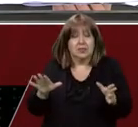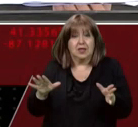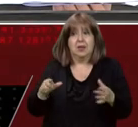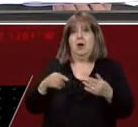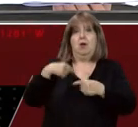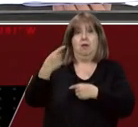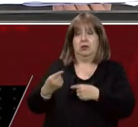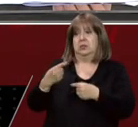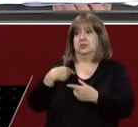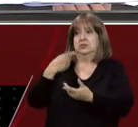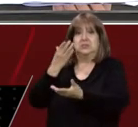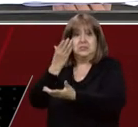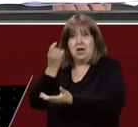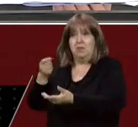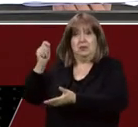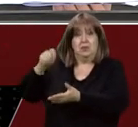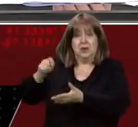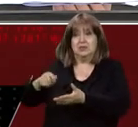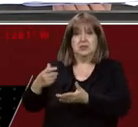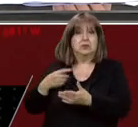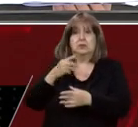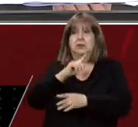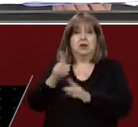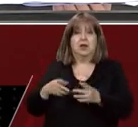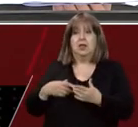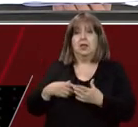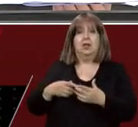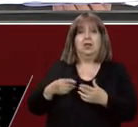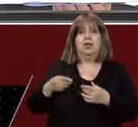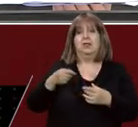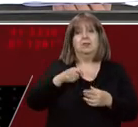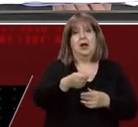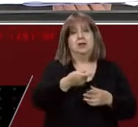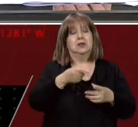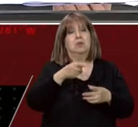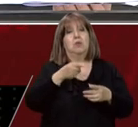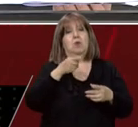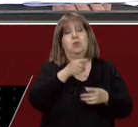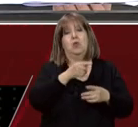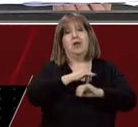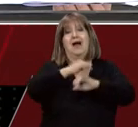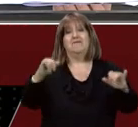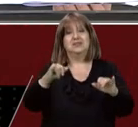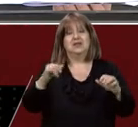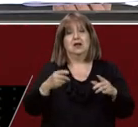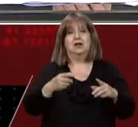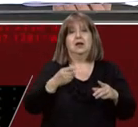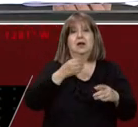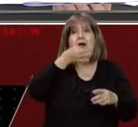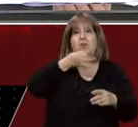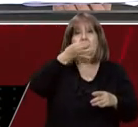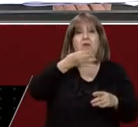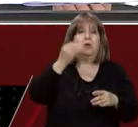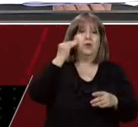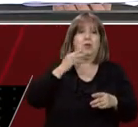llama la atención. Les llama la atención a los jueces. Los jueces no hacen nada. Le sacan con pulsa al doctor Lecour porque hacemos público esto y está prohibido hacer